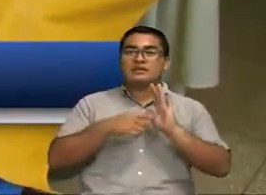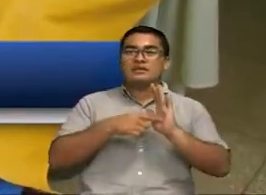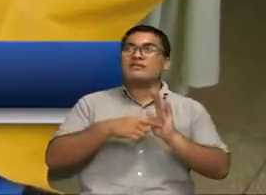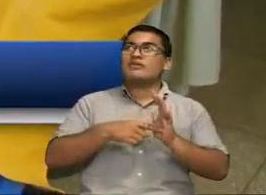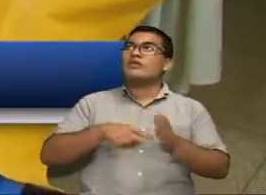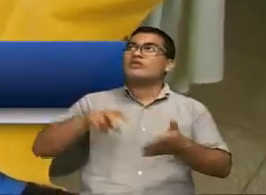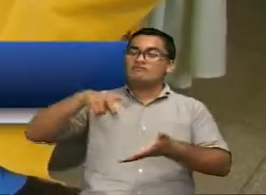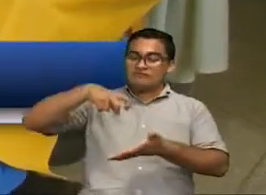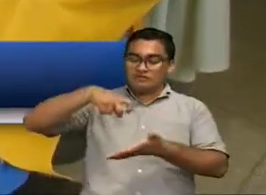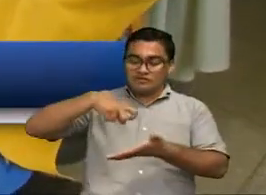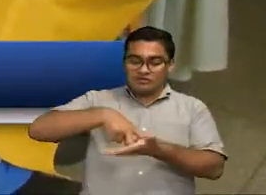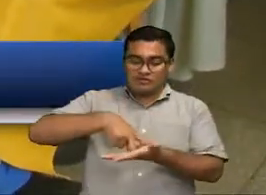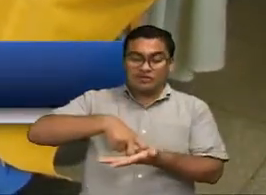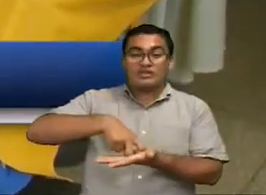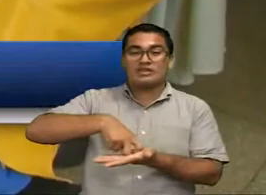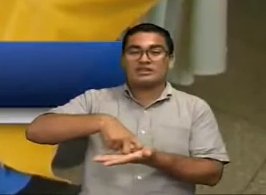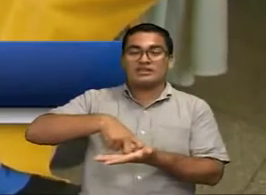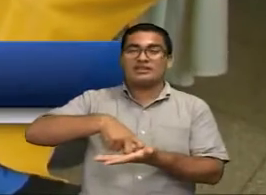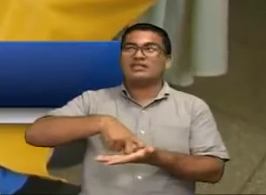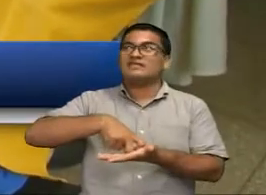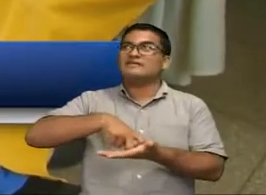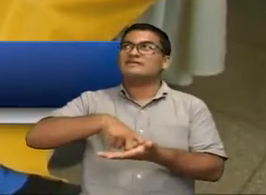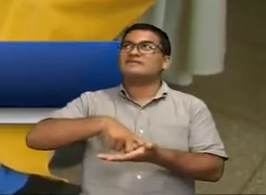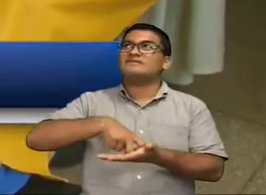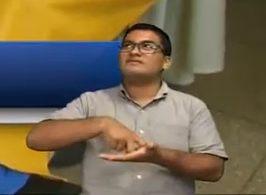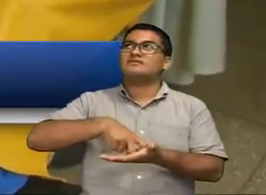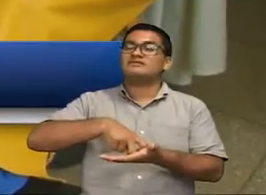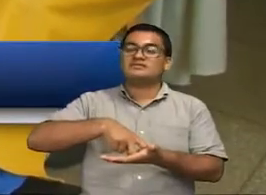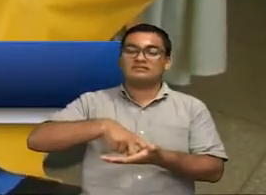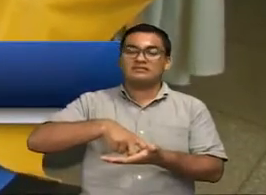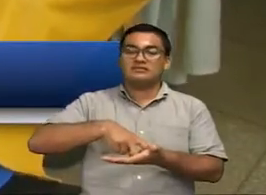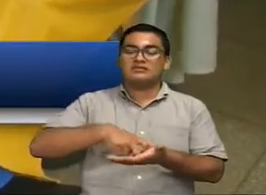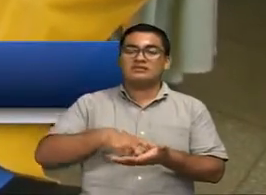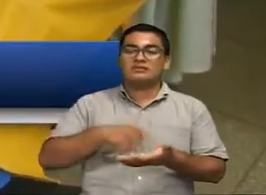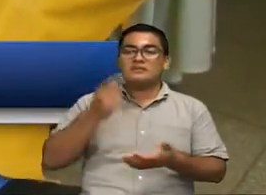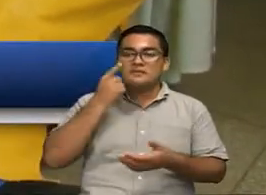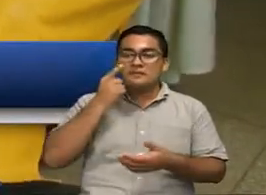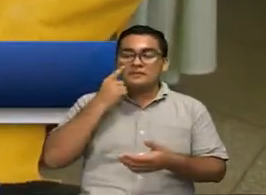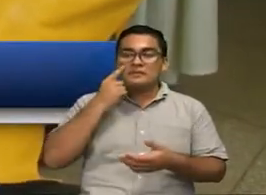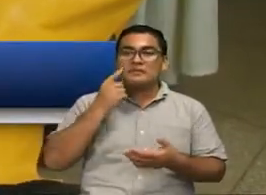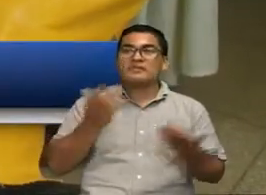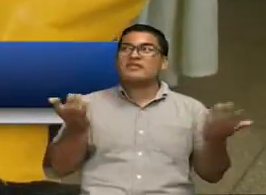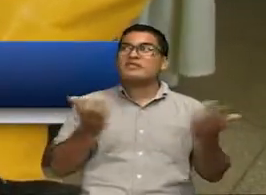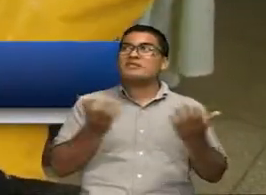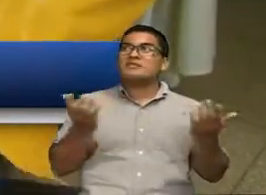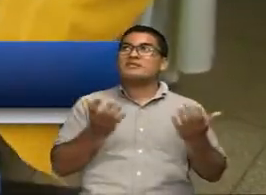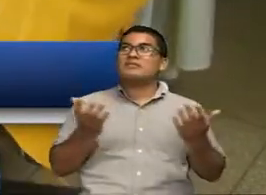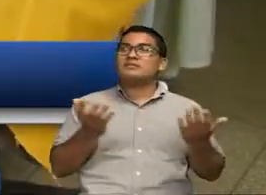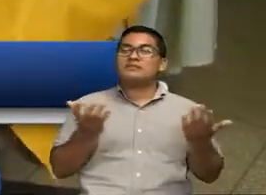rodilla. Entonces, en cuclilla, ponete en cuclilla, cuclilla.